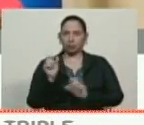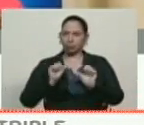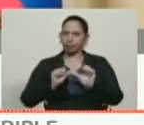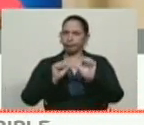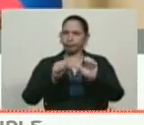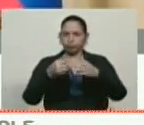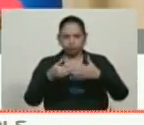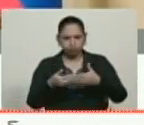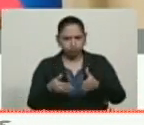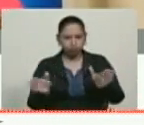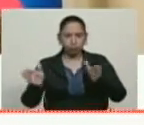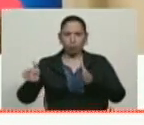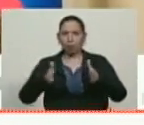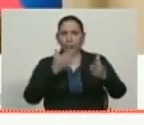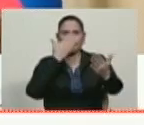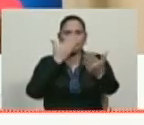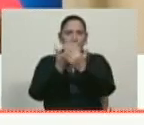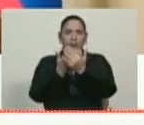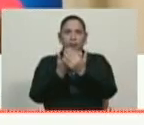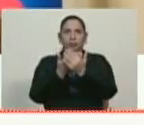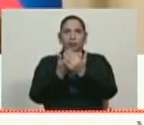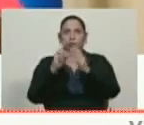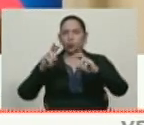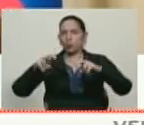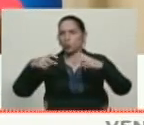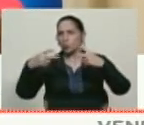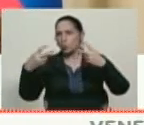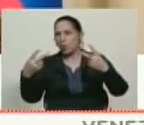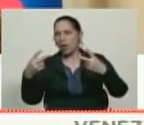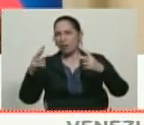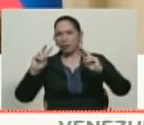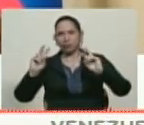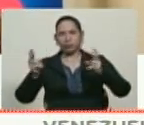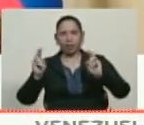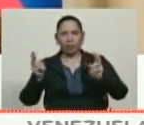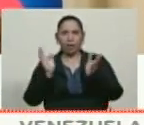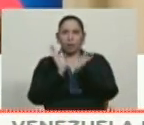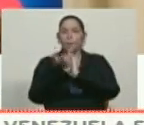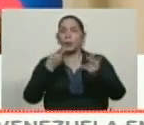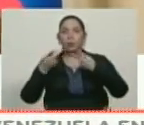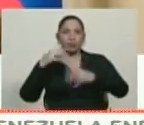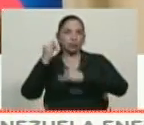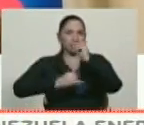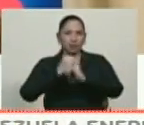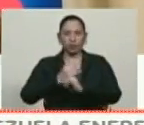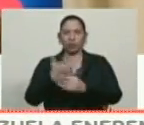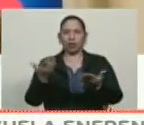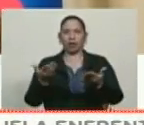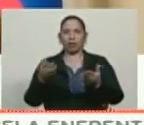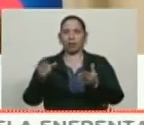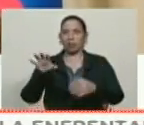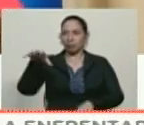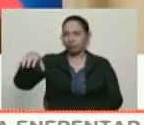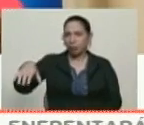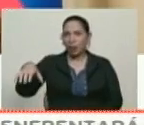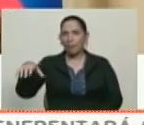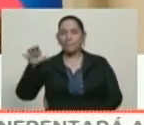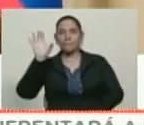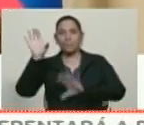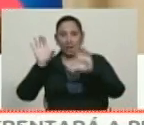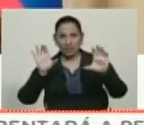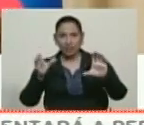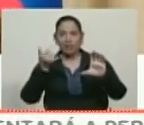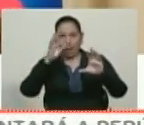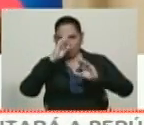abriendo caminos frente a una nueva morfología geopolítica internacional del lado de los países que respetan la